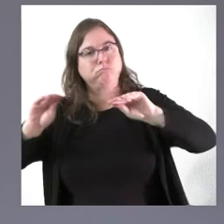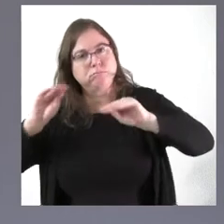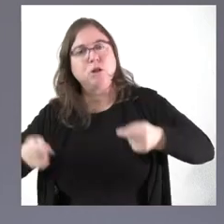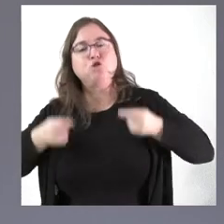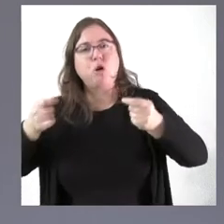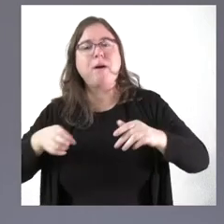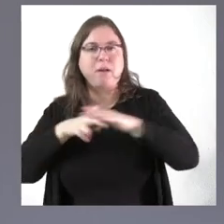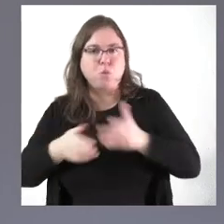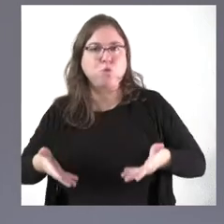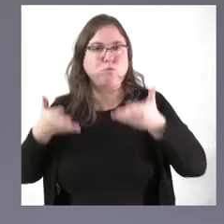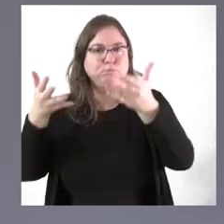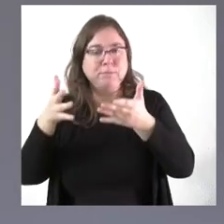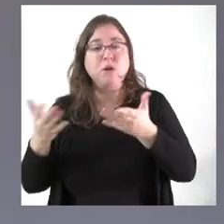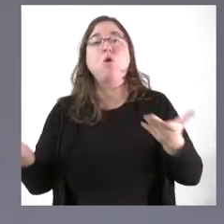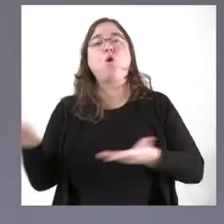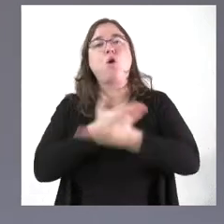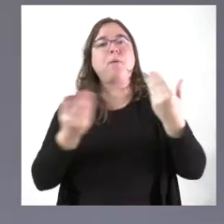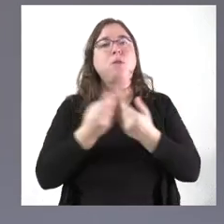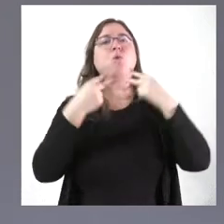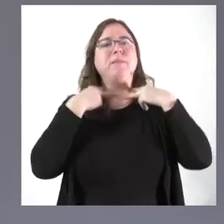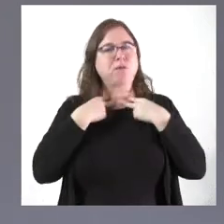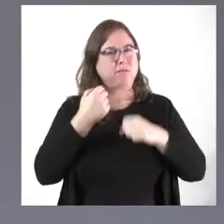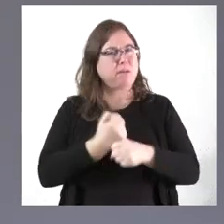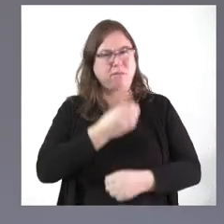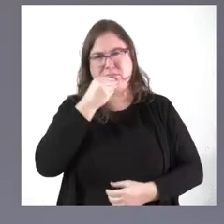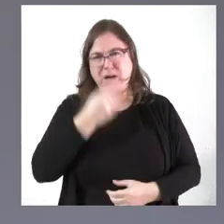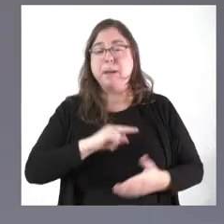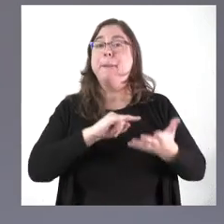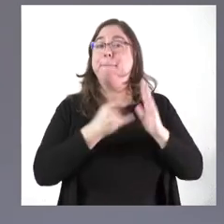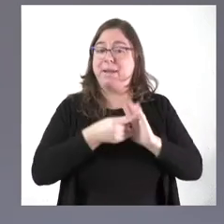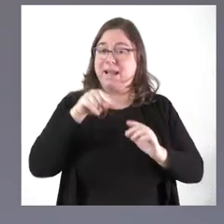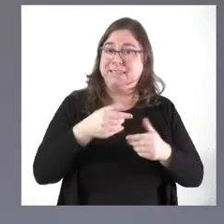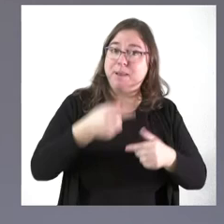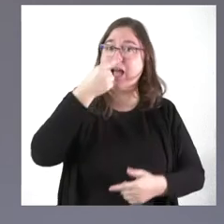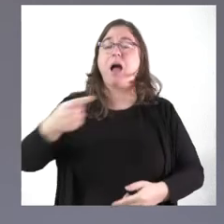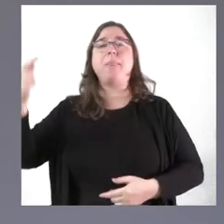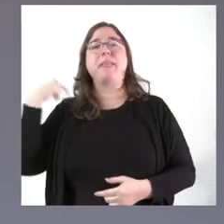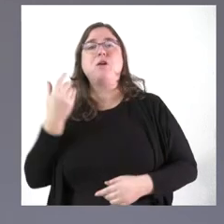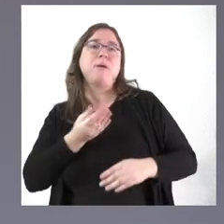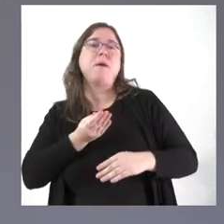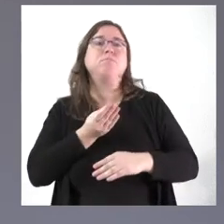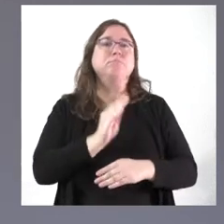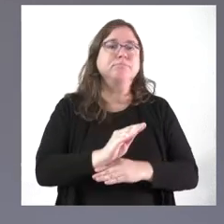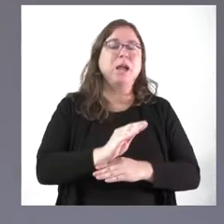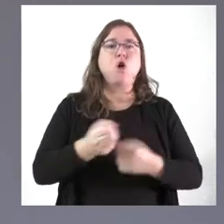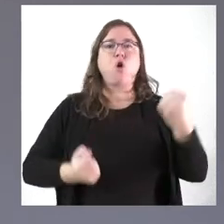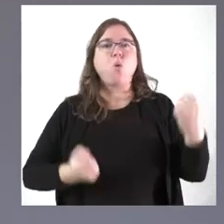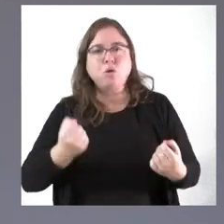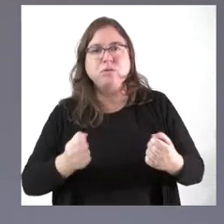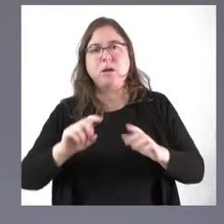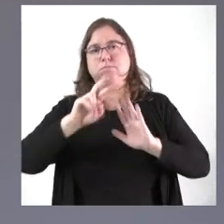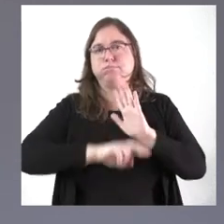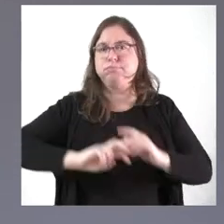porque esto sin coordinación con las diputaciones que hacen una gran labor en este plan y en el anterior porque tienen que suplementar con medios y con vehículos y con